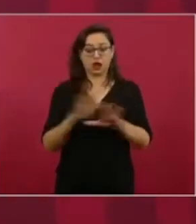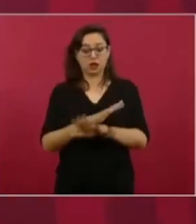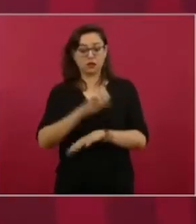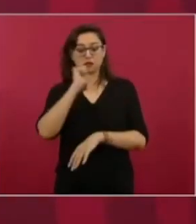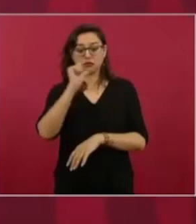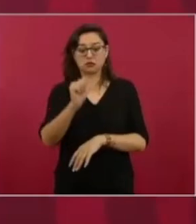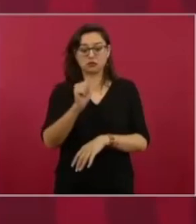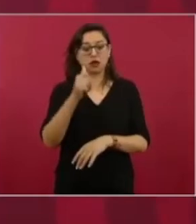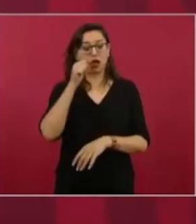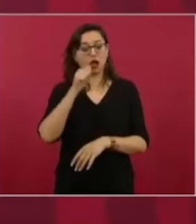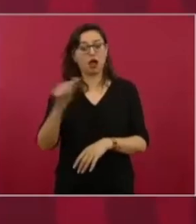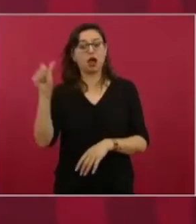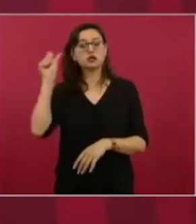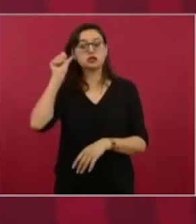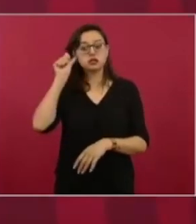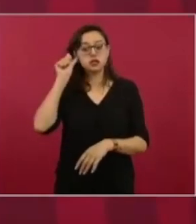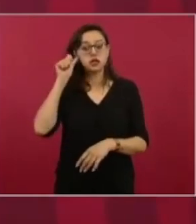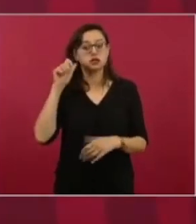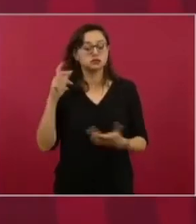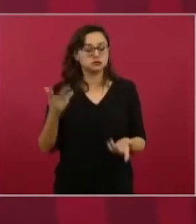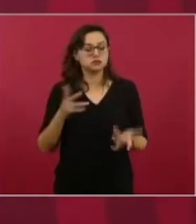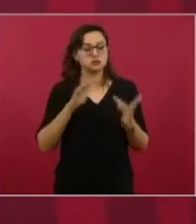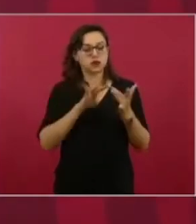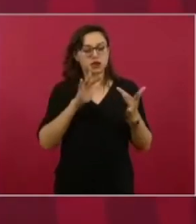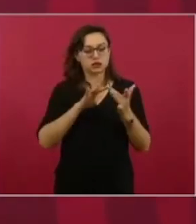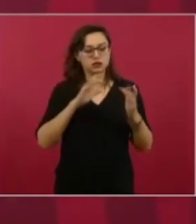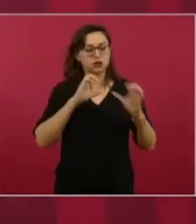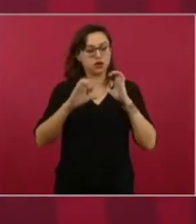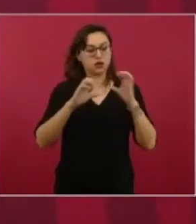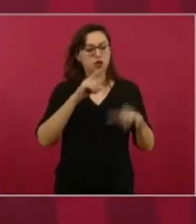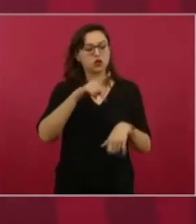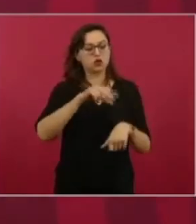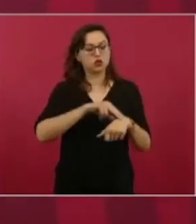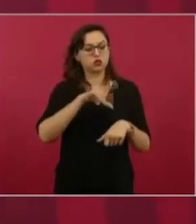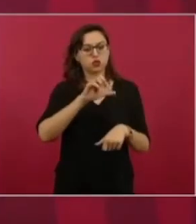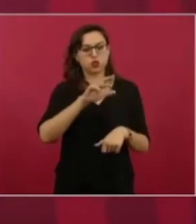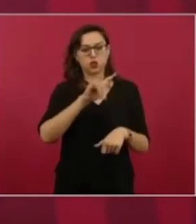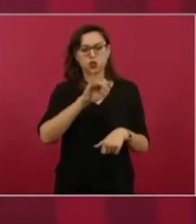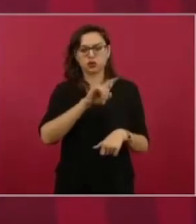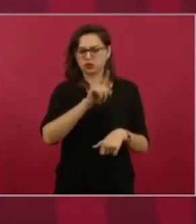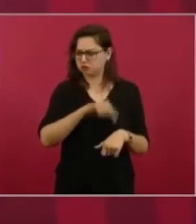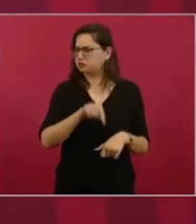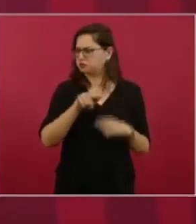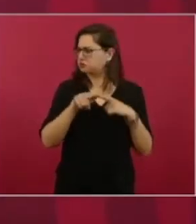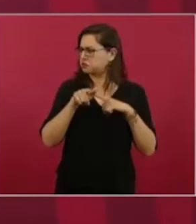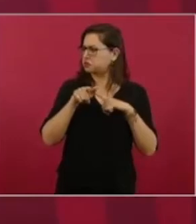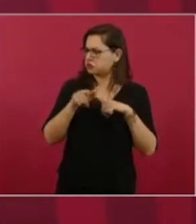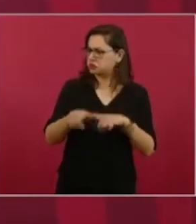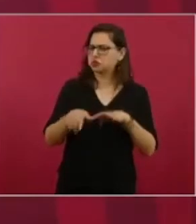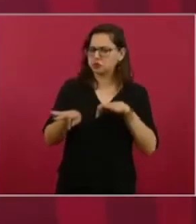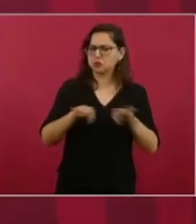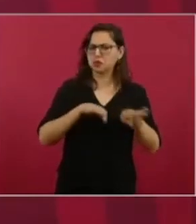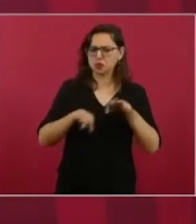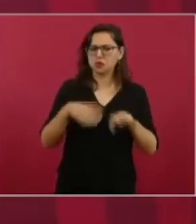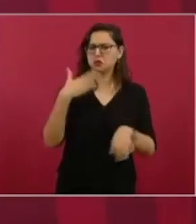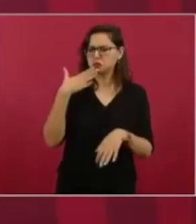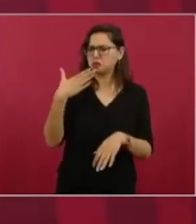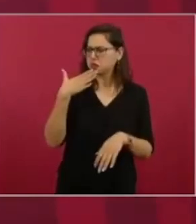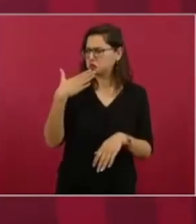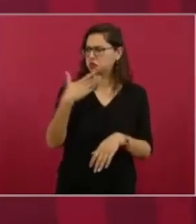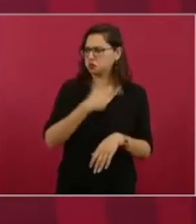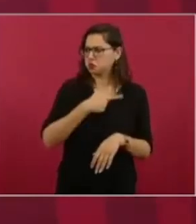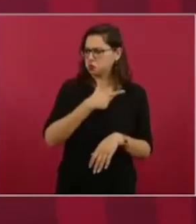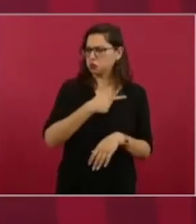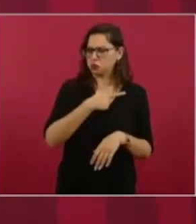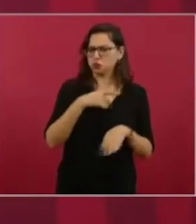a la posibilidad de que hoy nos comunicamos, hablé con el doctor Cortés y me dijo, no, sigue trabajando y estamos adecuando algunas de sus